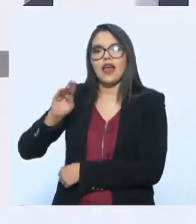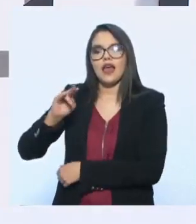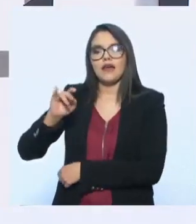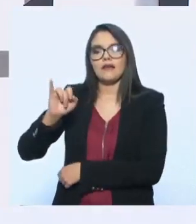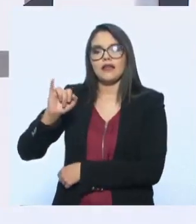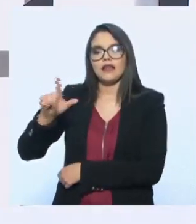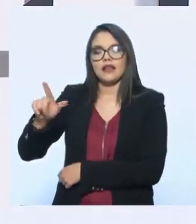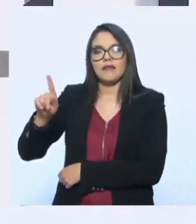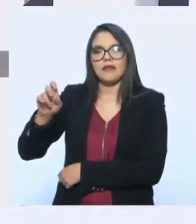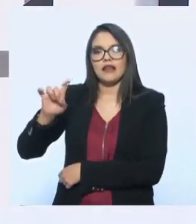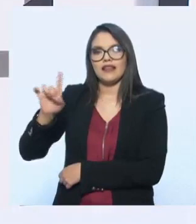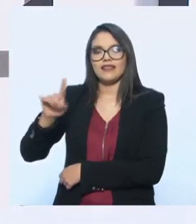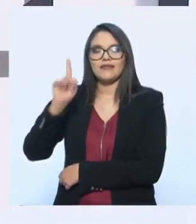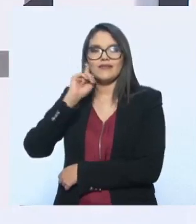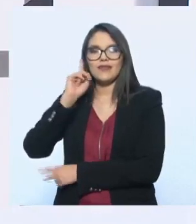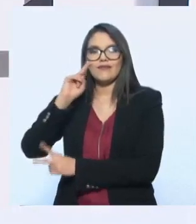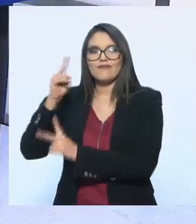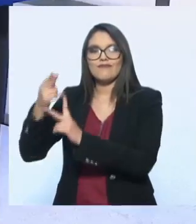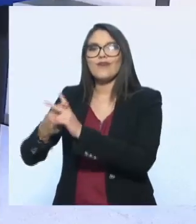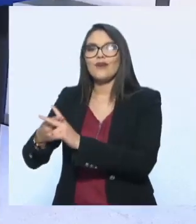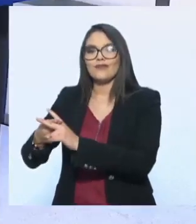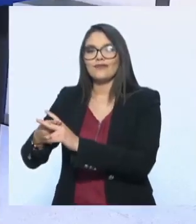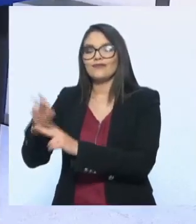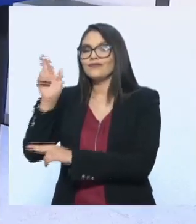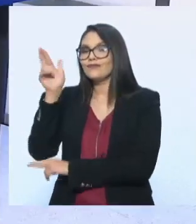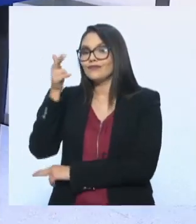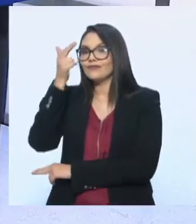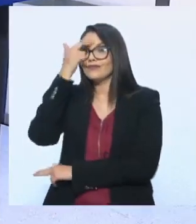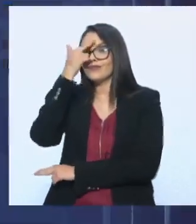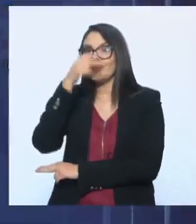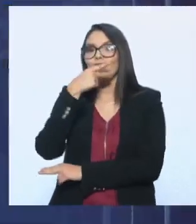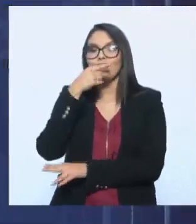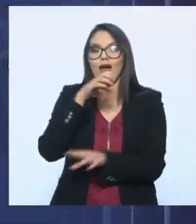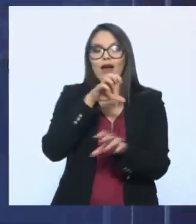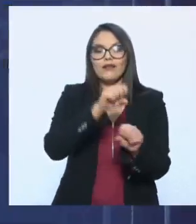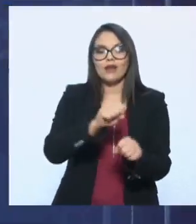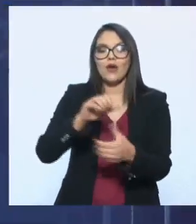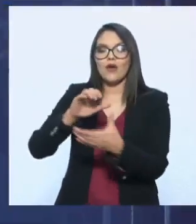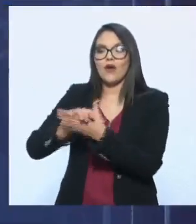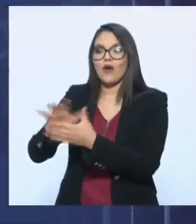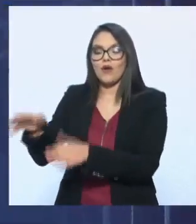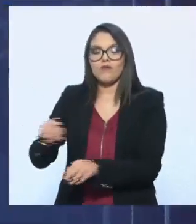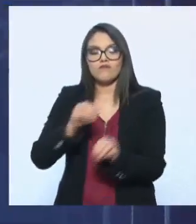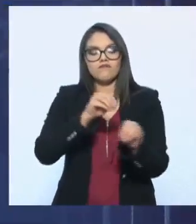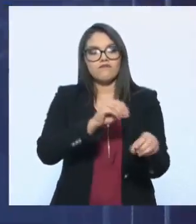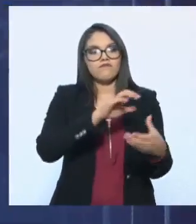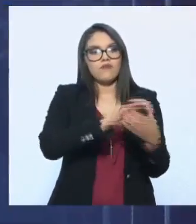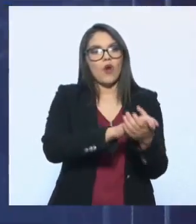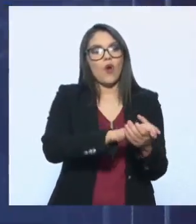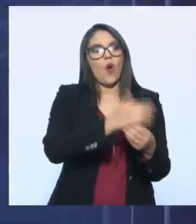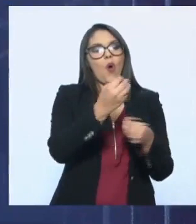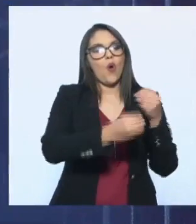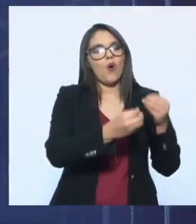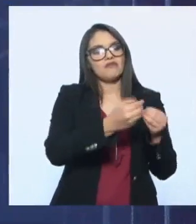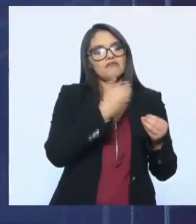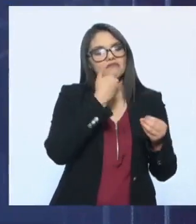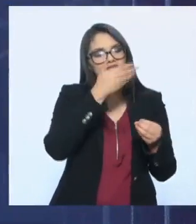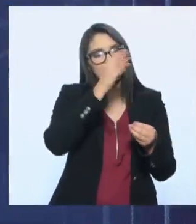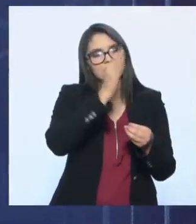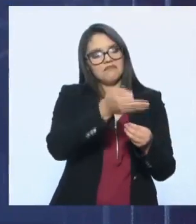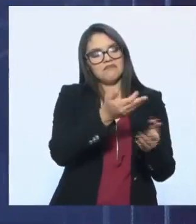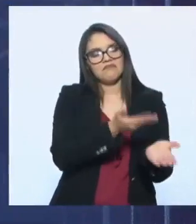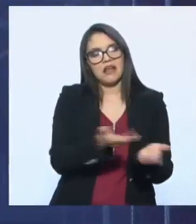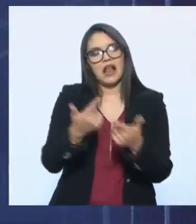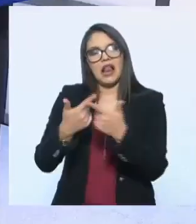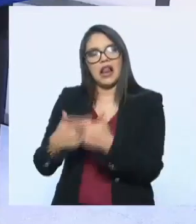tuvo Abril. Abril Pérez, víctima de feminicidio. Se dice que su esposo estuvo involucrado. Él es un probable responsable. Él